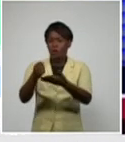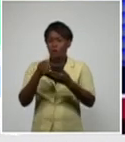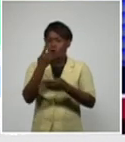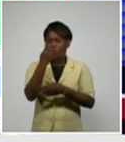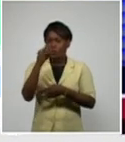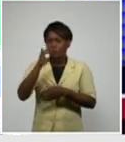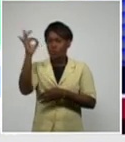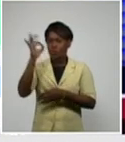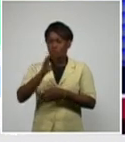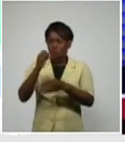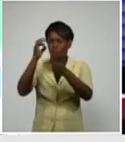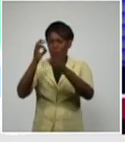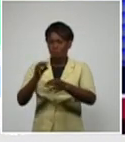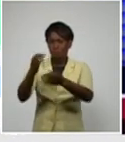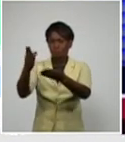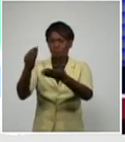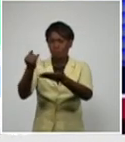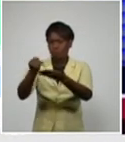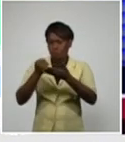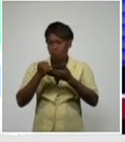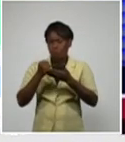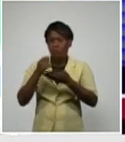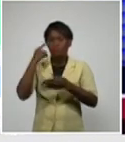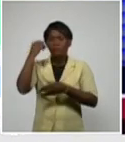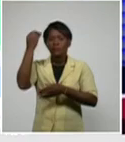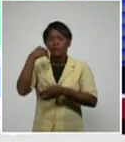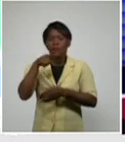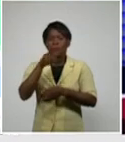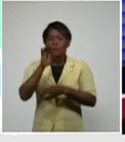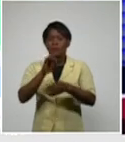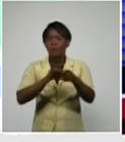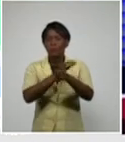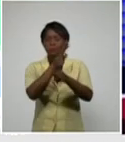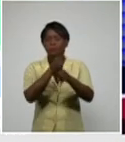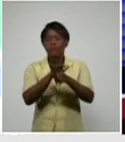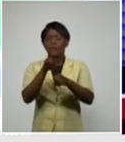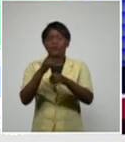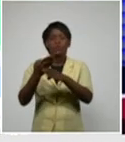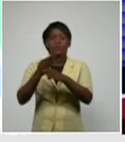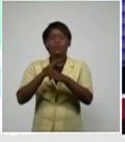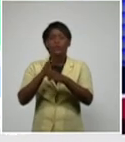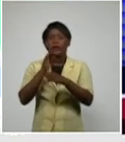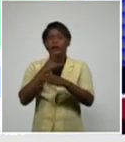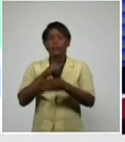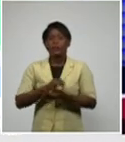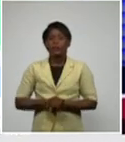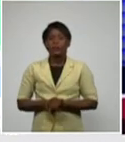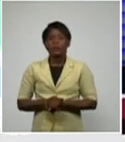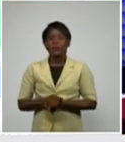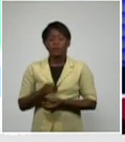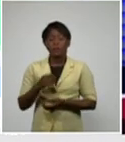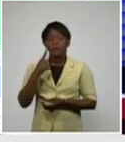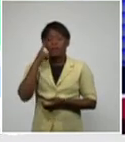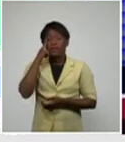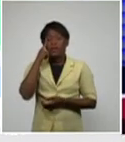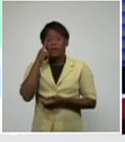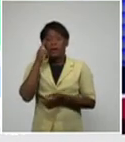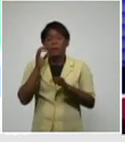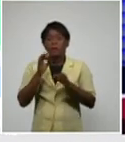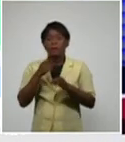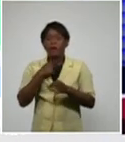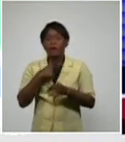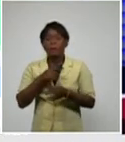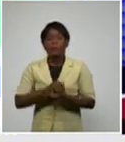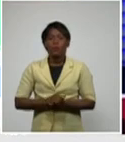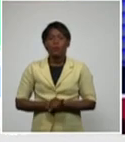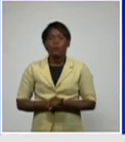concordancia, generalmente el que tiene COVID, pues resulta positivo a test de antígeno, después se confirma por PCR. Vamos a aclarar un